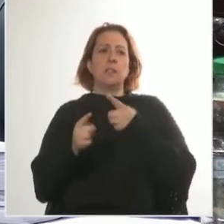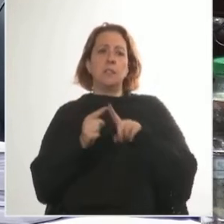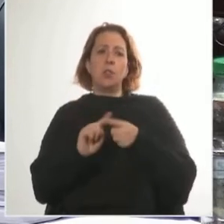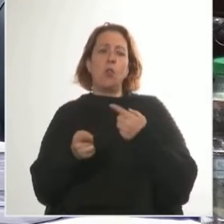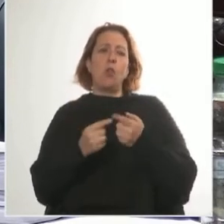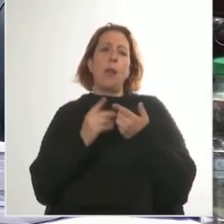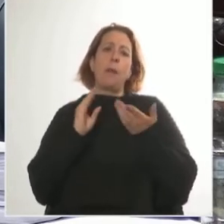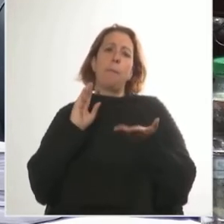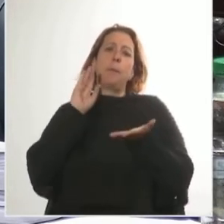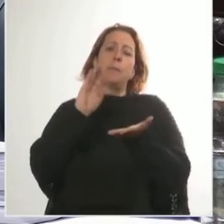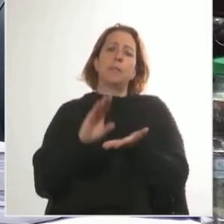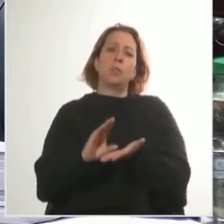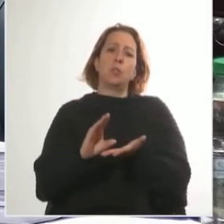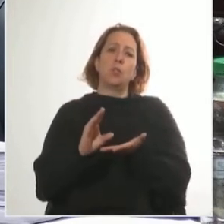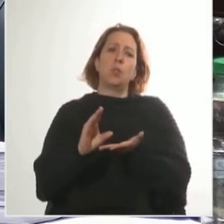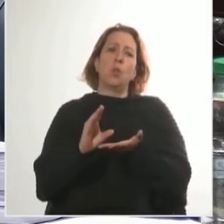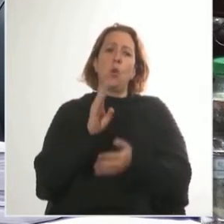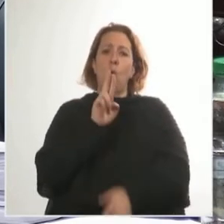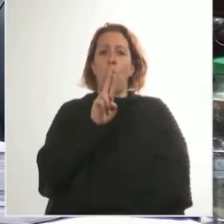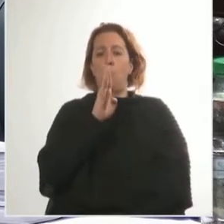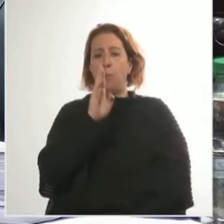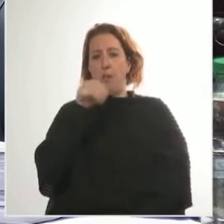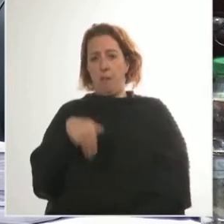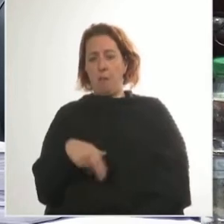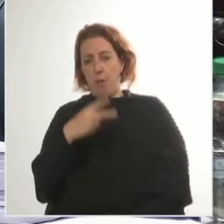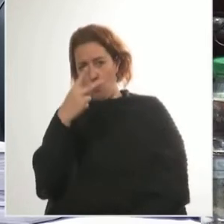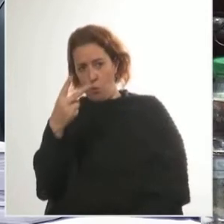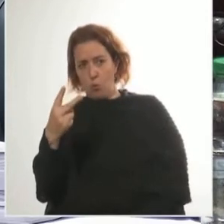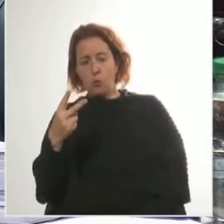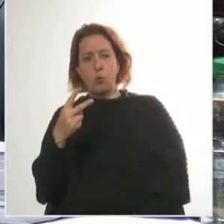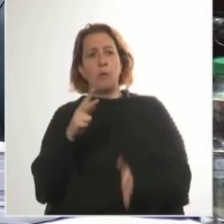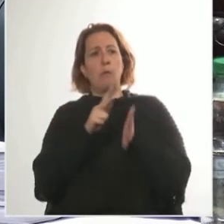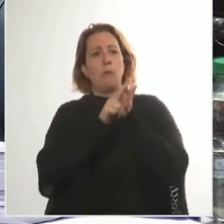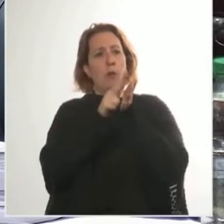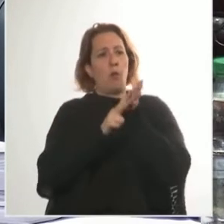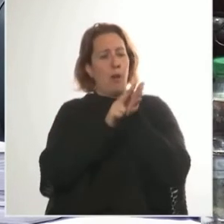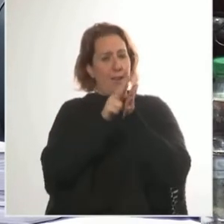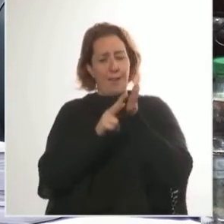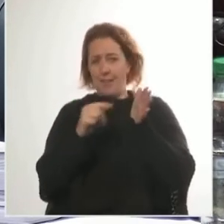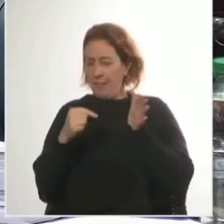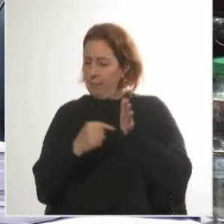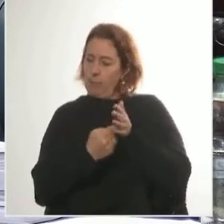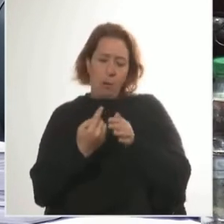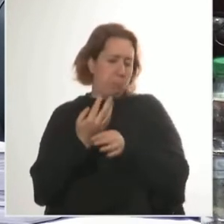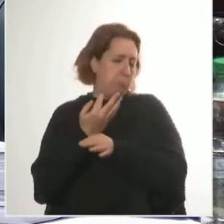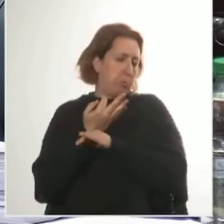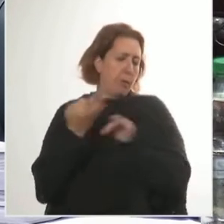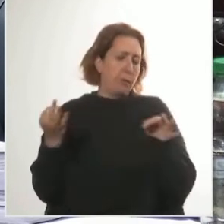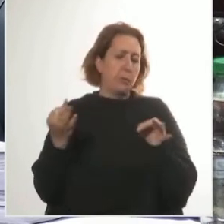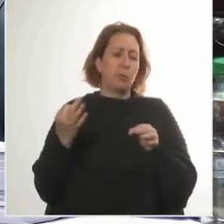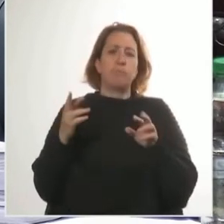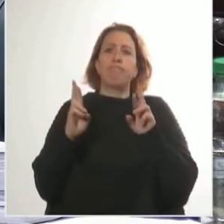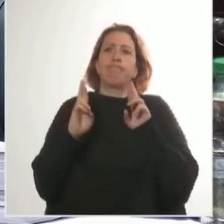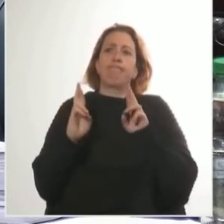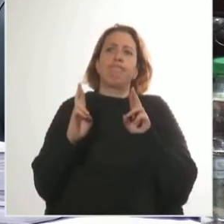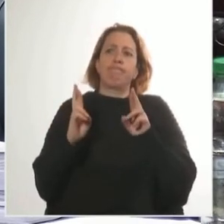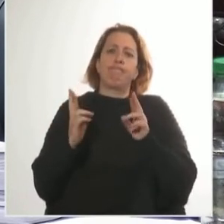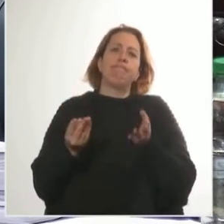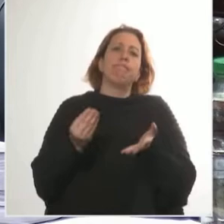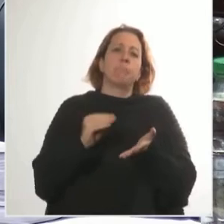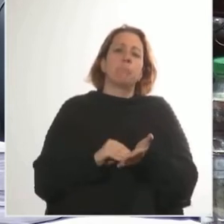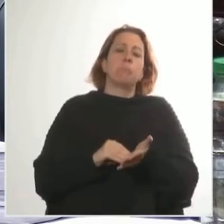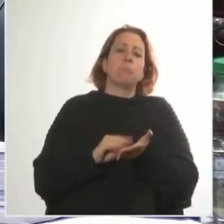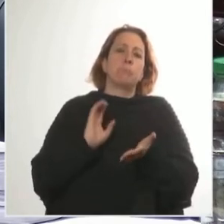de la inversión de UPM2, del ferrocarril central, perfecto, y ojalá haya más inversión, vamos a